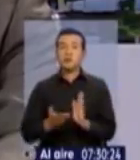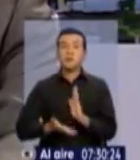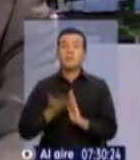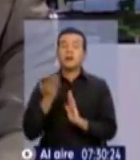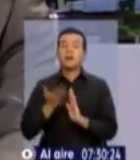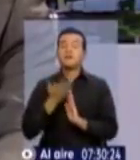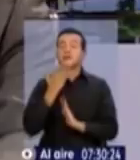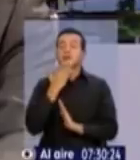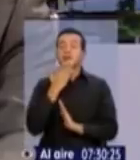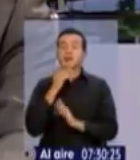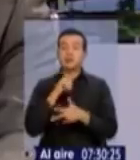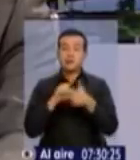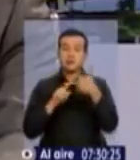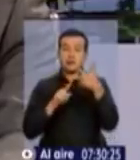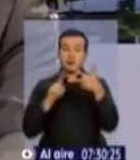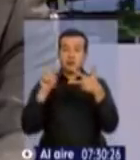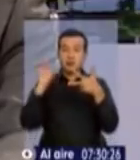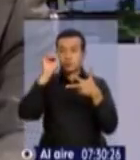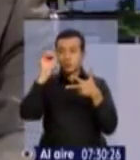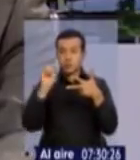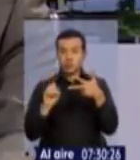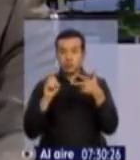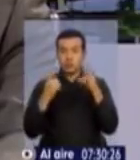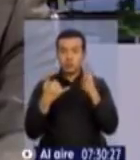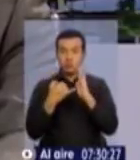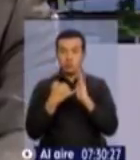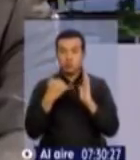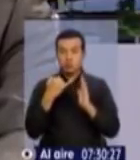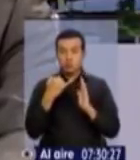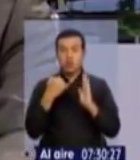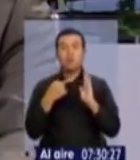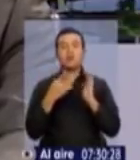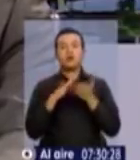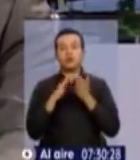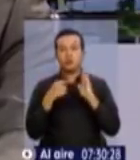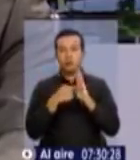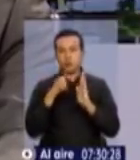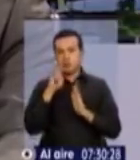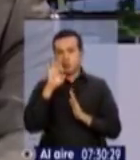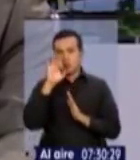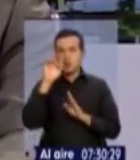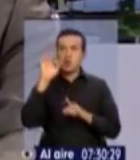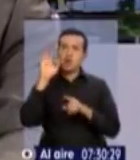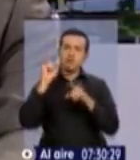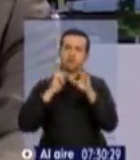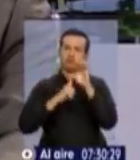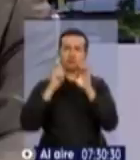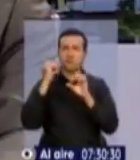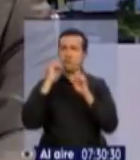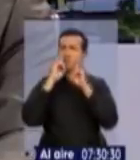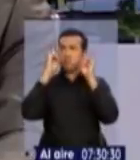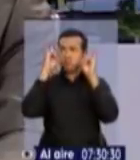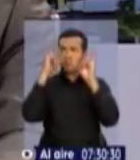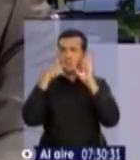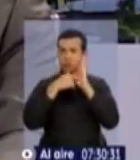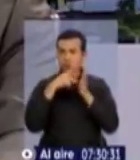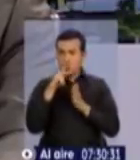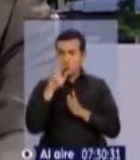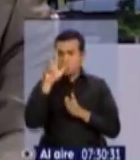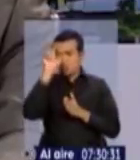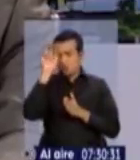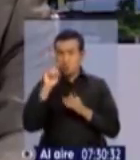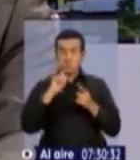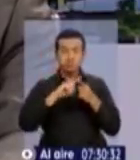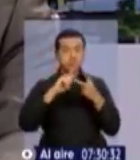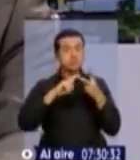tres puntos que se perdieron sobre el impuesto a la renta para los grandes capitales del país abierto de manera interesante estas